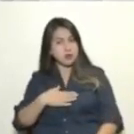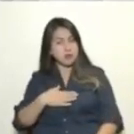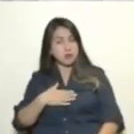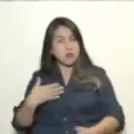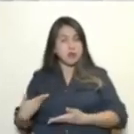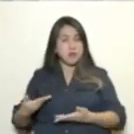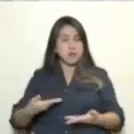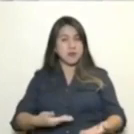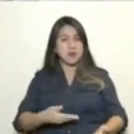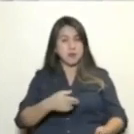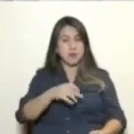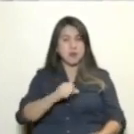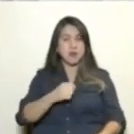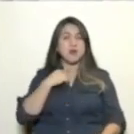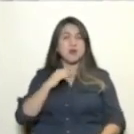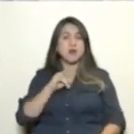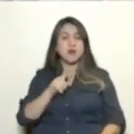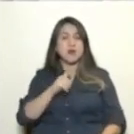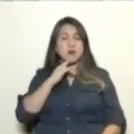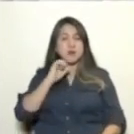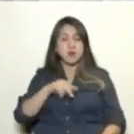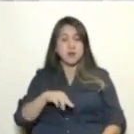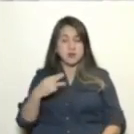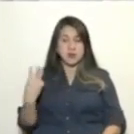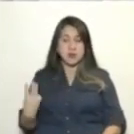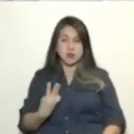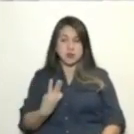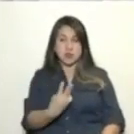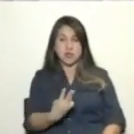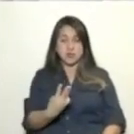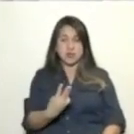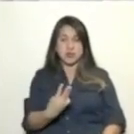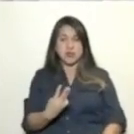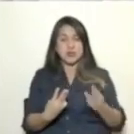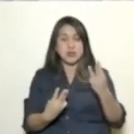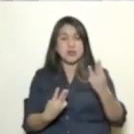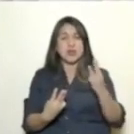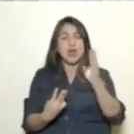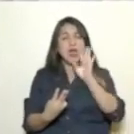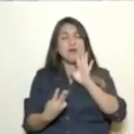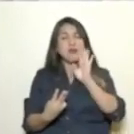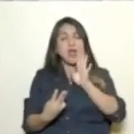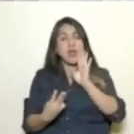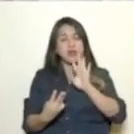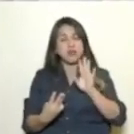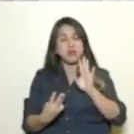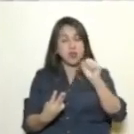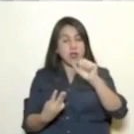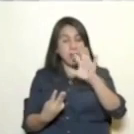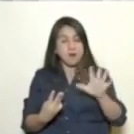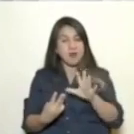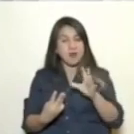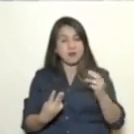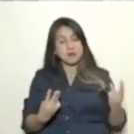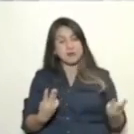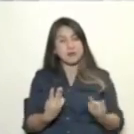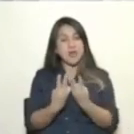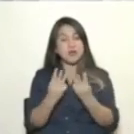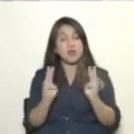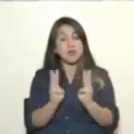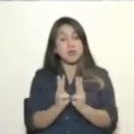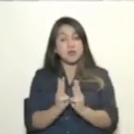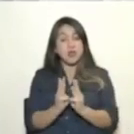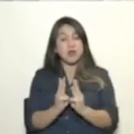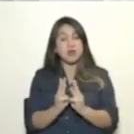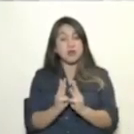a Pakistán, pues. Y después que ya eran tres, habían tres africanos. Y los tres africanos se acercaron a estos tres y le dijeron nosotros